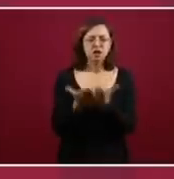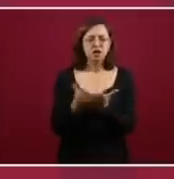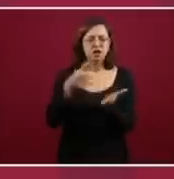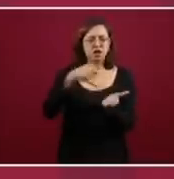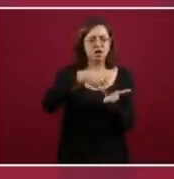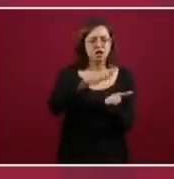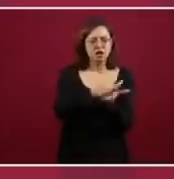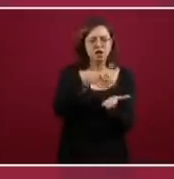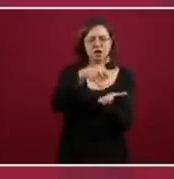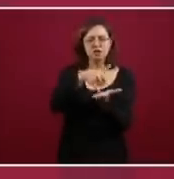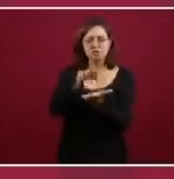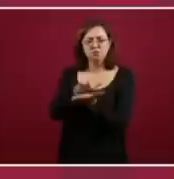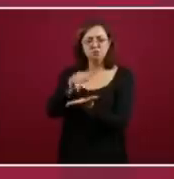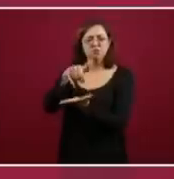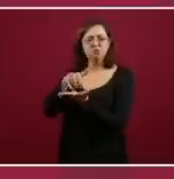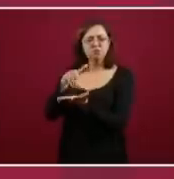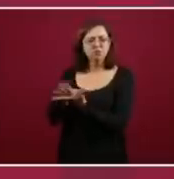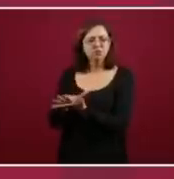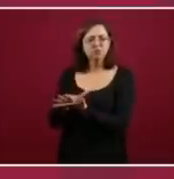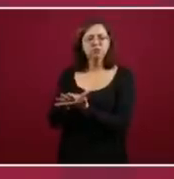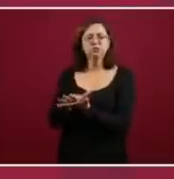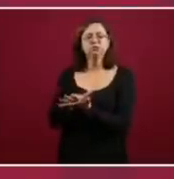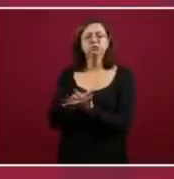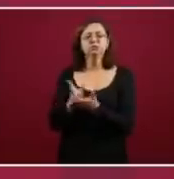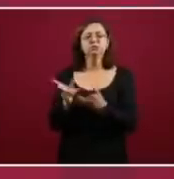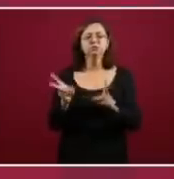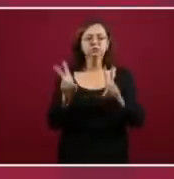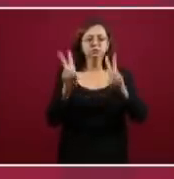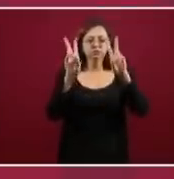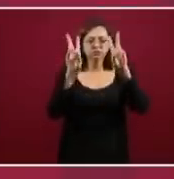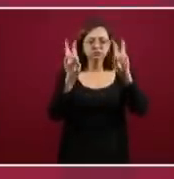con títulos